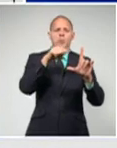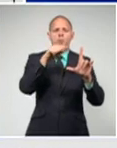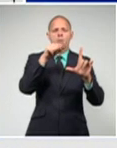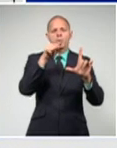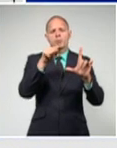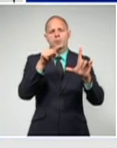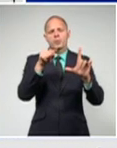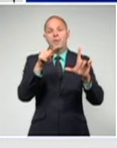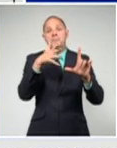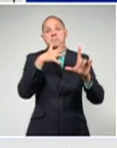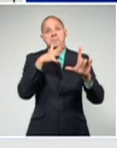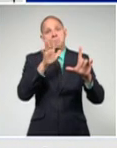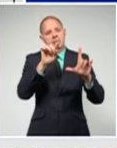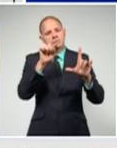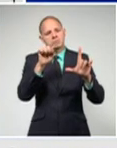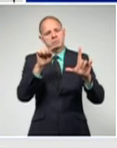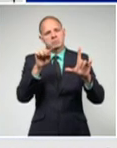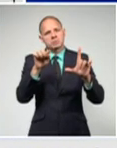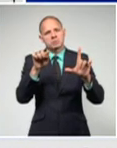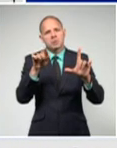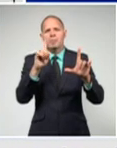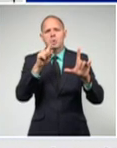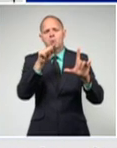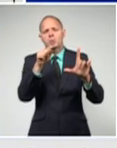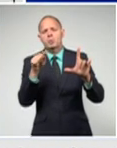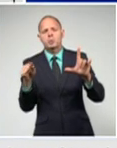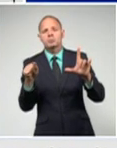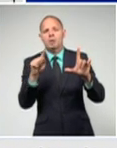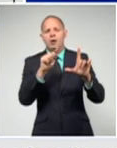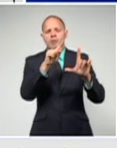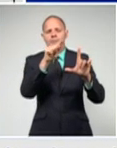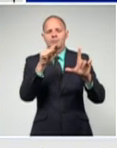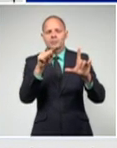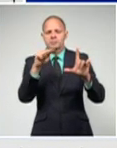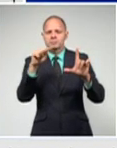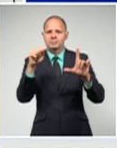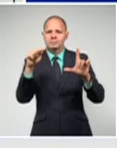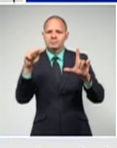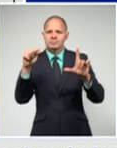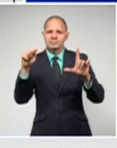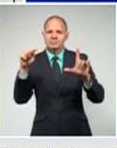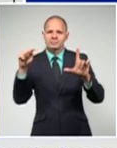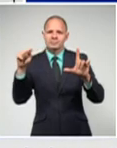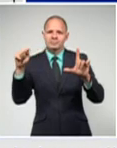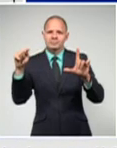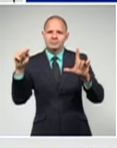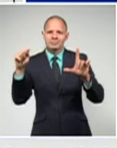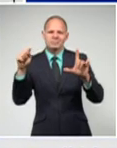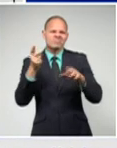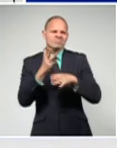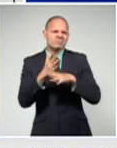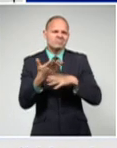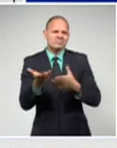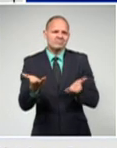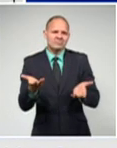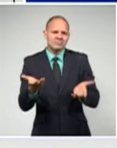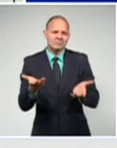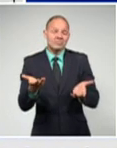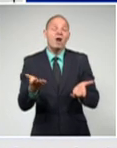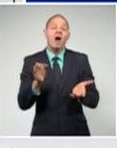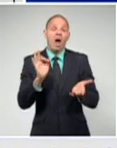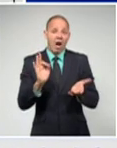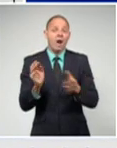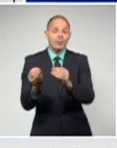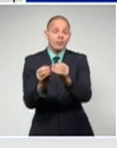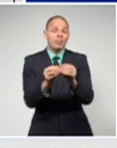quiere disminuir, pero mantiene una meseta en el número de casos, que traduce que todavía la transmisión es de mucho